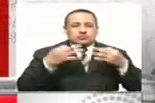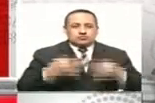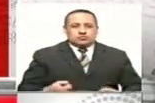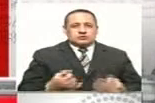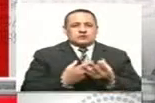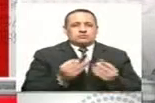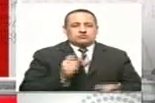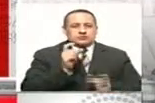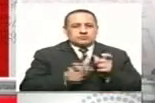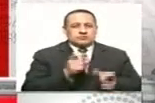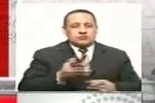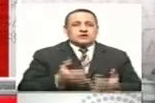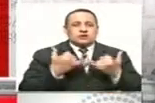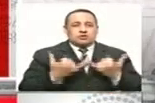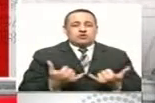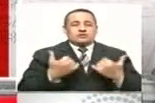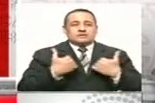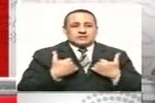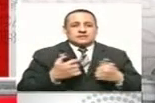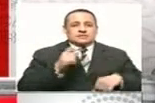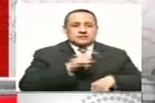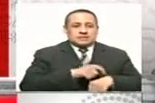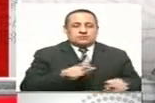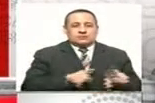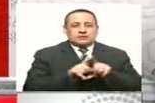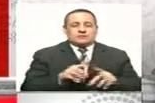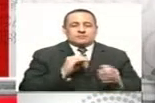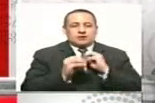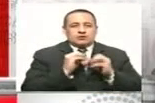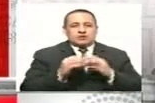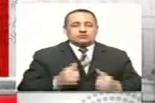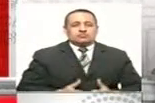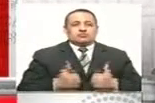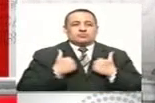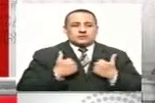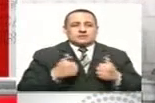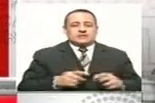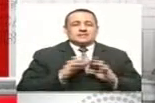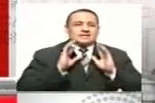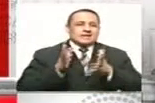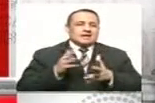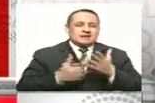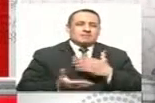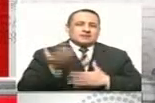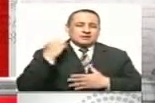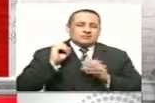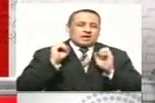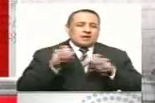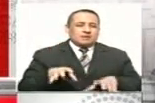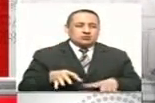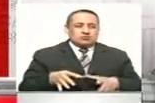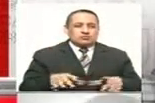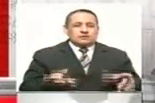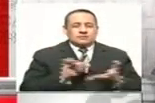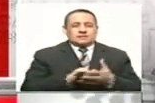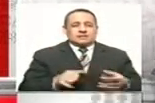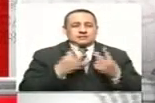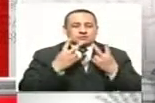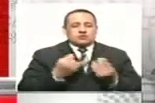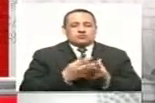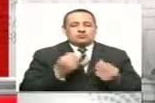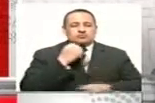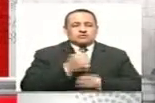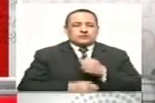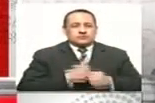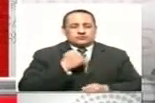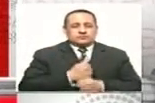miles de peruanos que hoy tienen la oportunidad de mejorar su calidad de vida y dejar atrás el abandono que se encontraban por